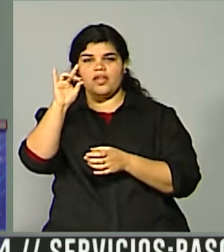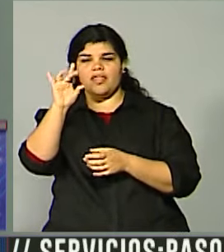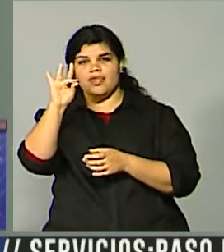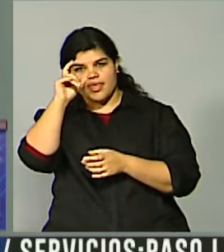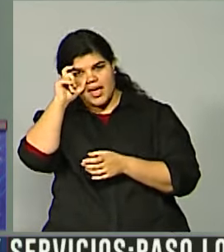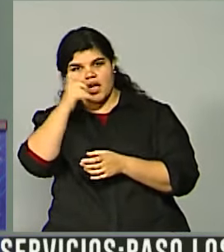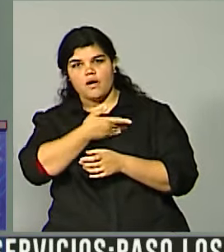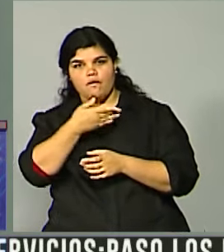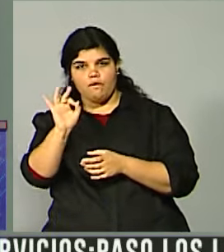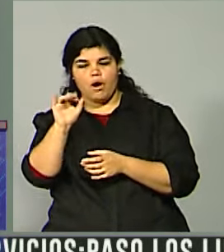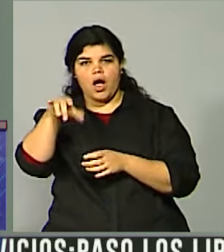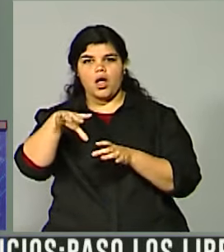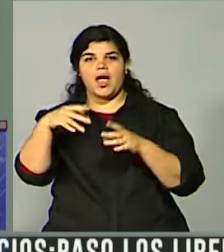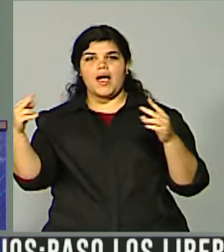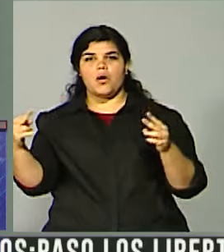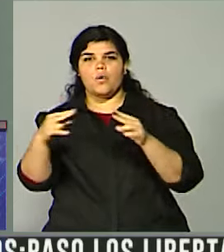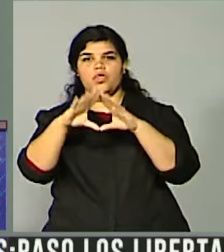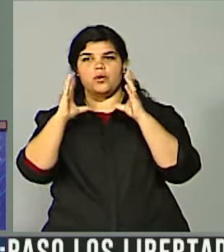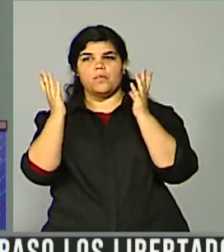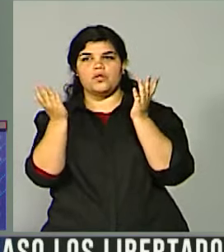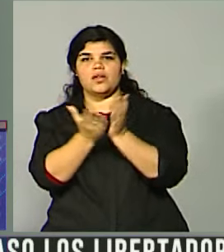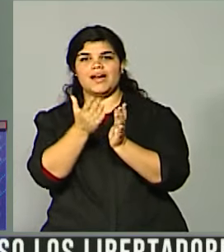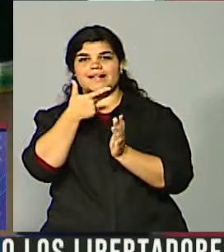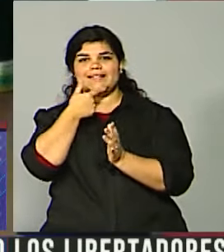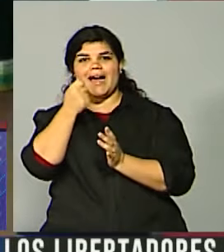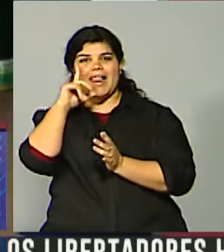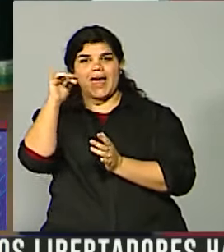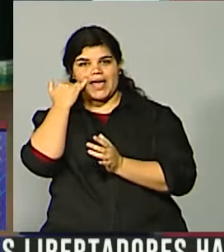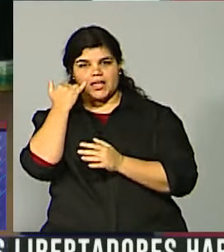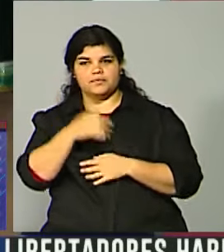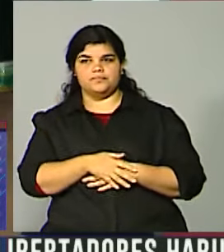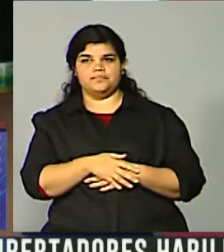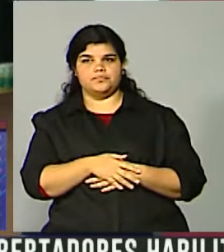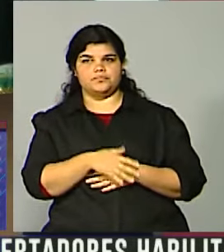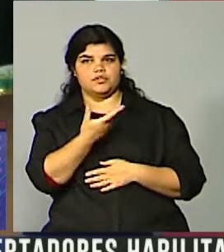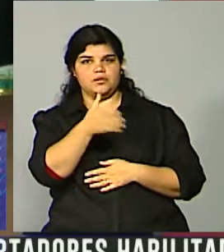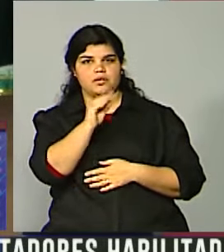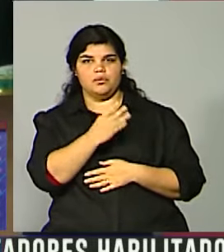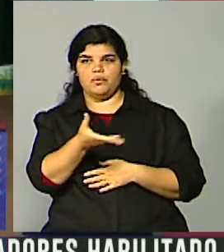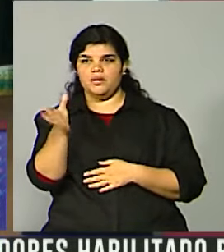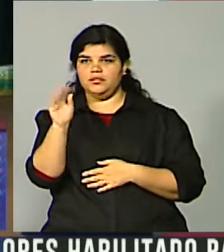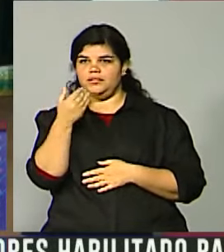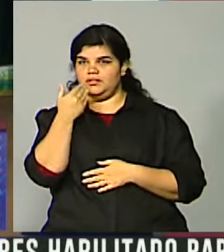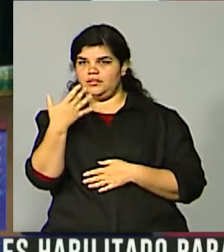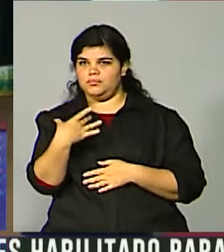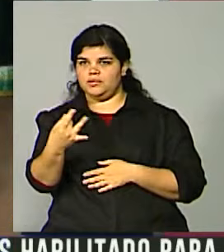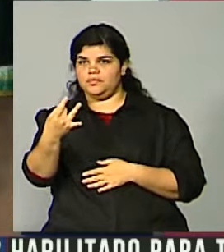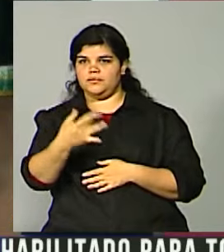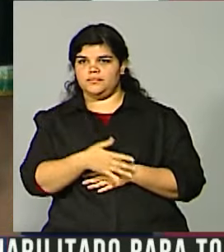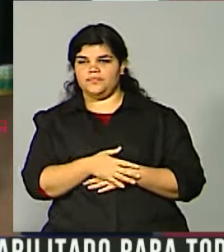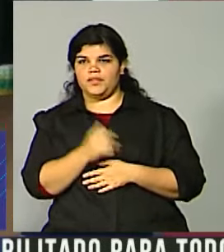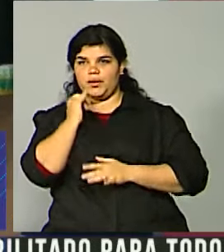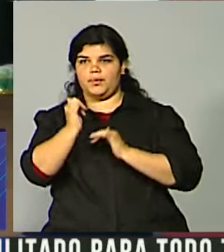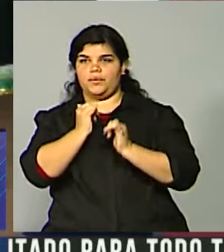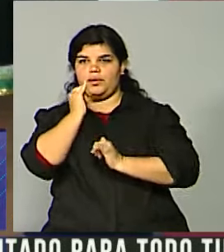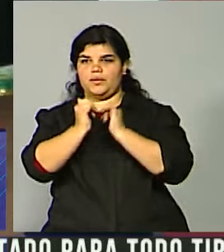trata el encuentro mundial de El Salai. ¿Qué tal? Muy buenas noches, Muy Roberto. Buenas noches. ¿Cómo gracias. Le va? Gracias por la invitación. Bueno, les voy a comentar un